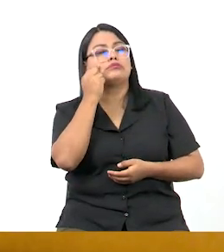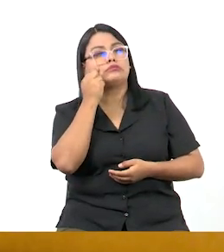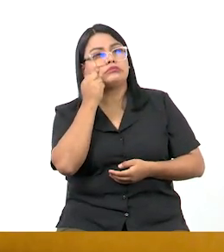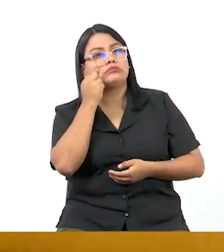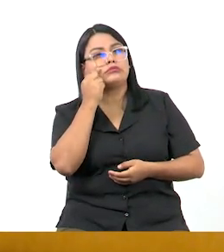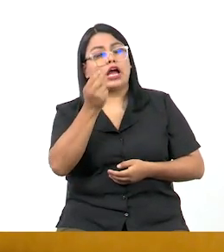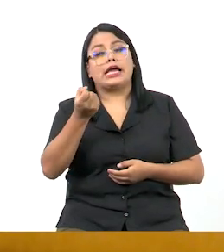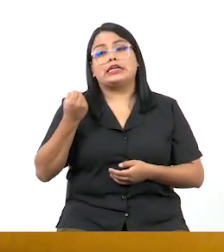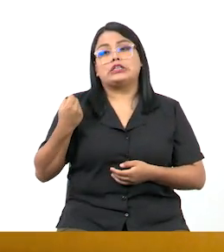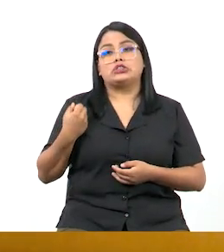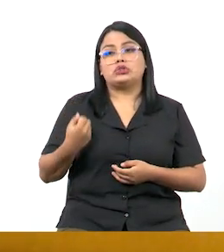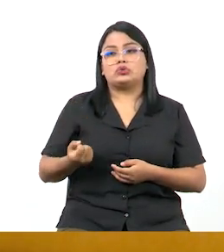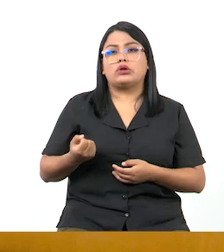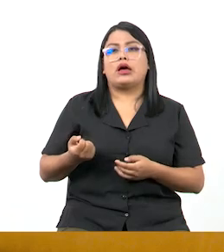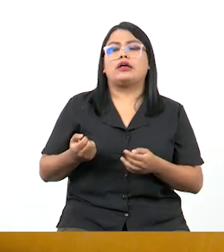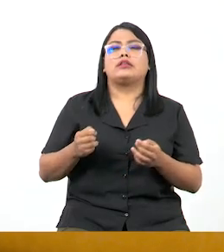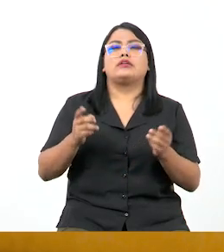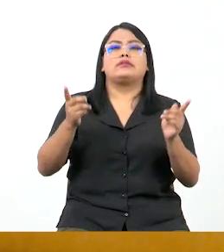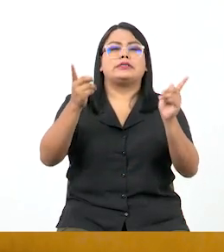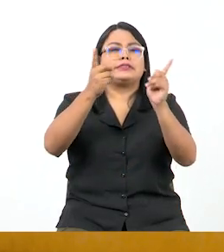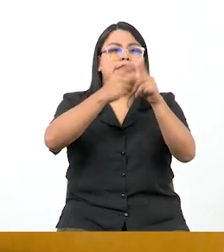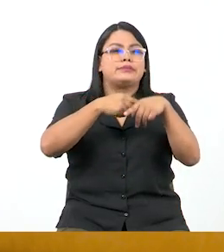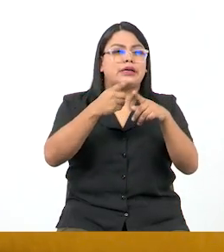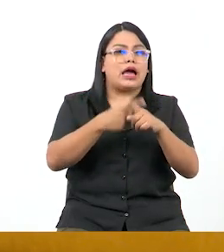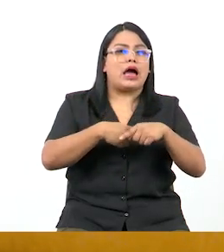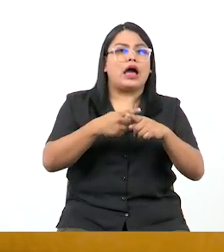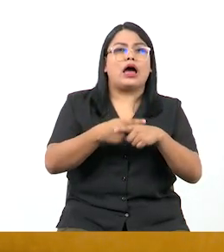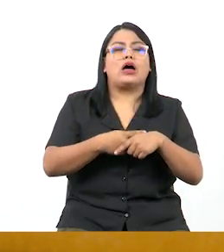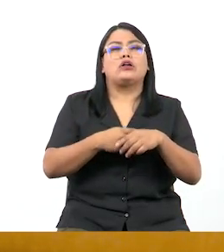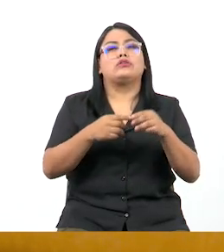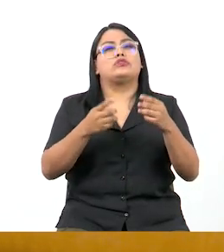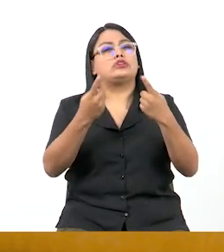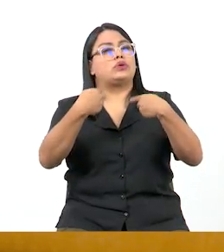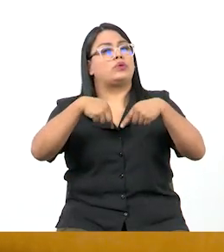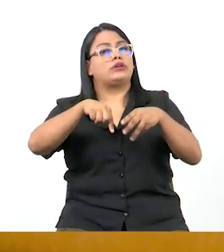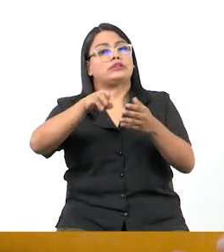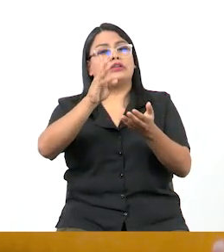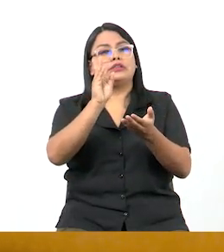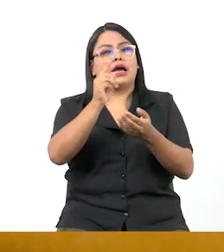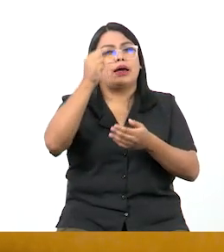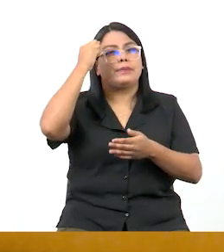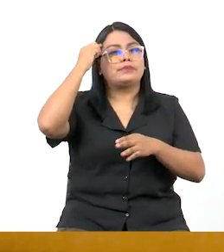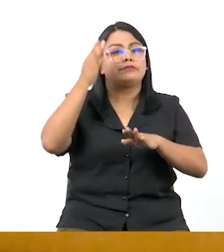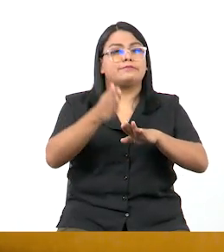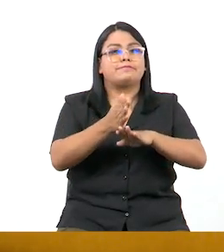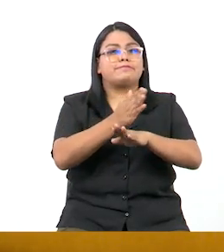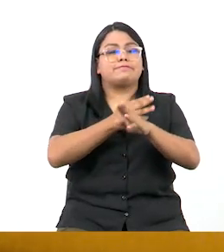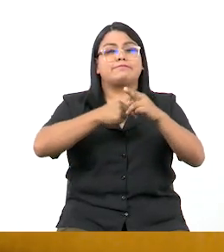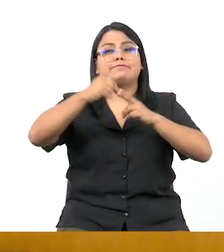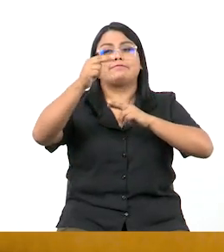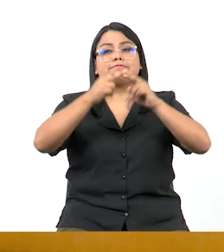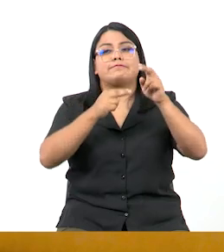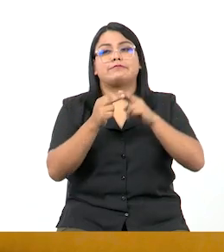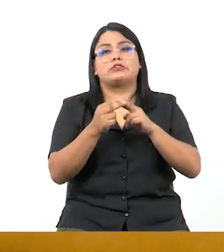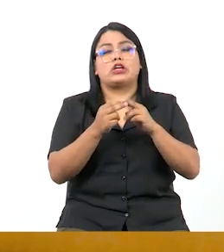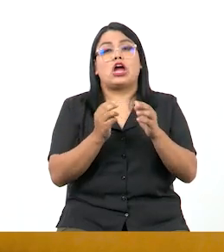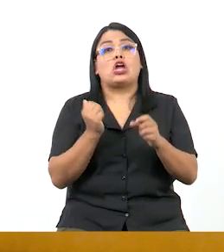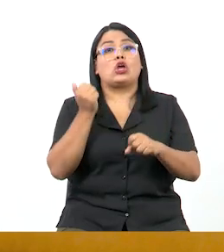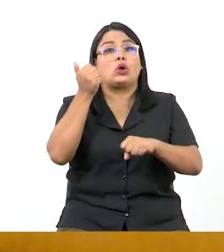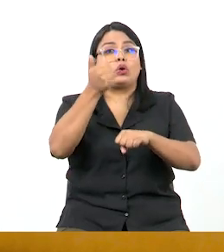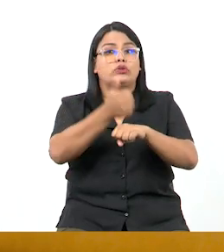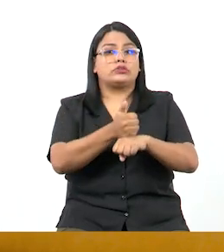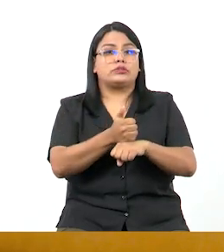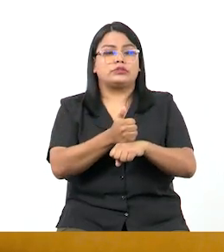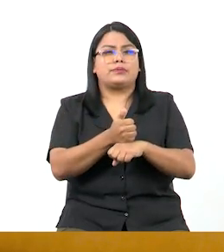la unidad 1, vamos a tener que el estudiantado va a ir transitando por las partes de la secuencia didáctica: anticipación,